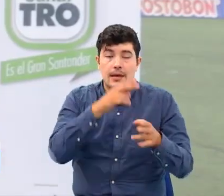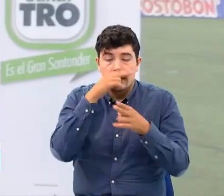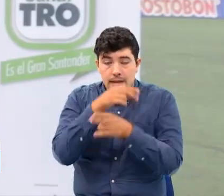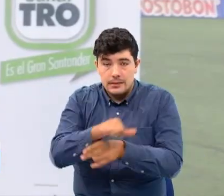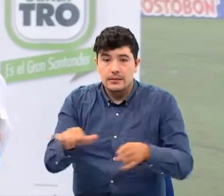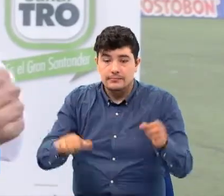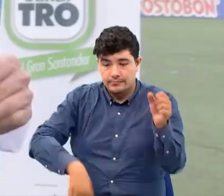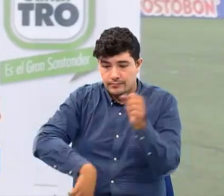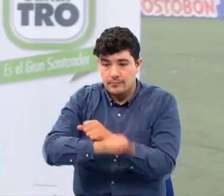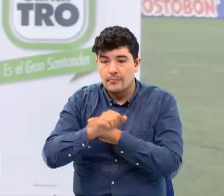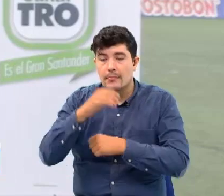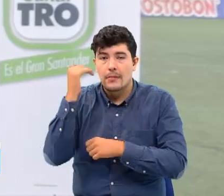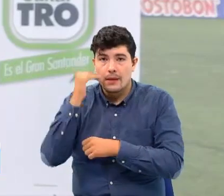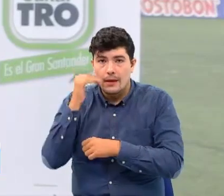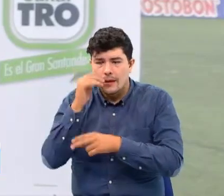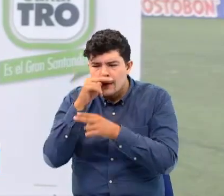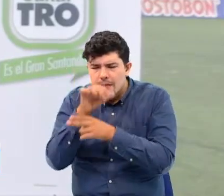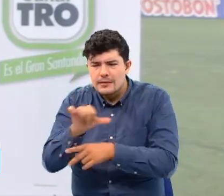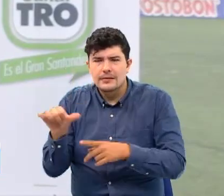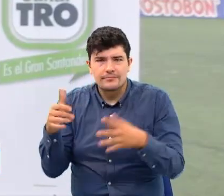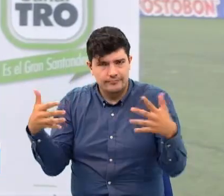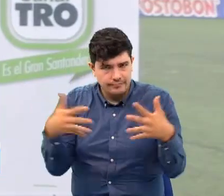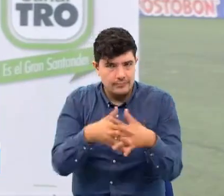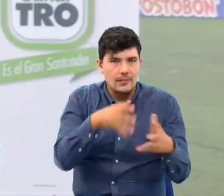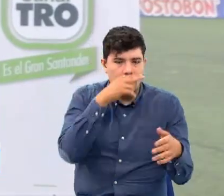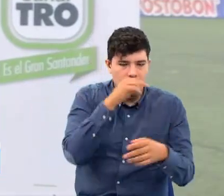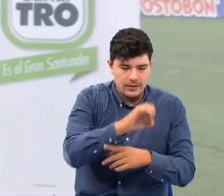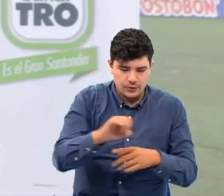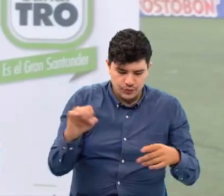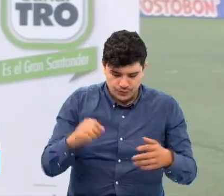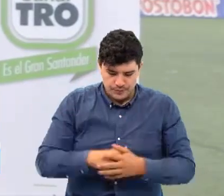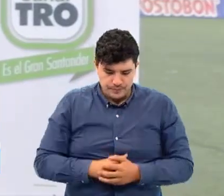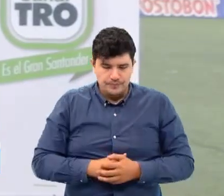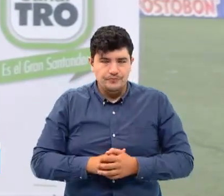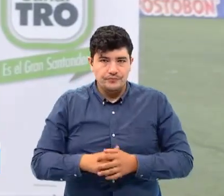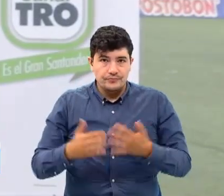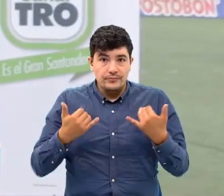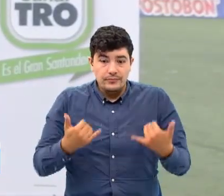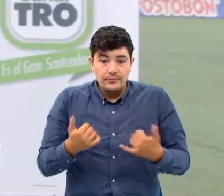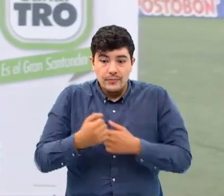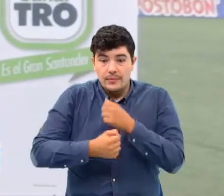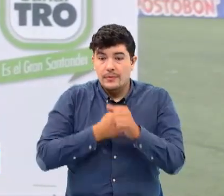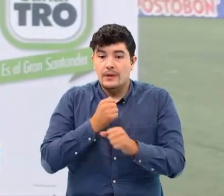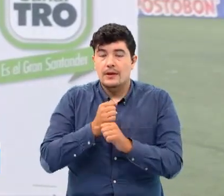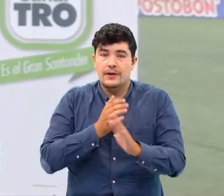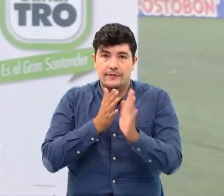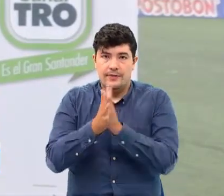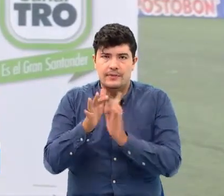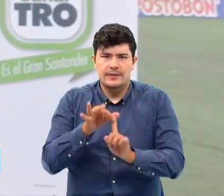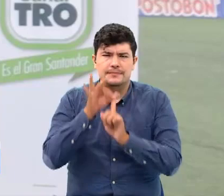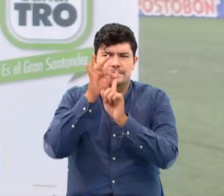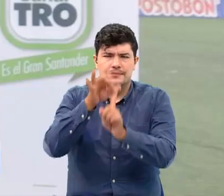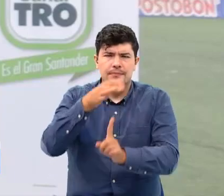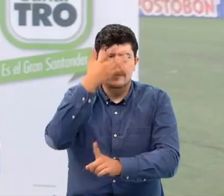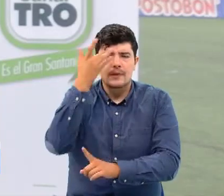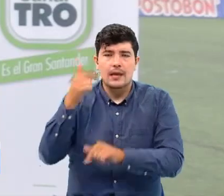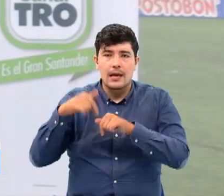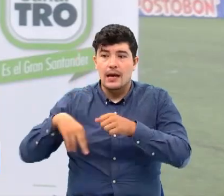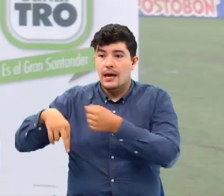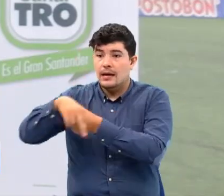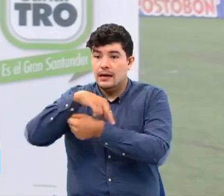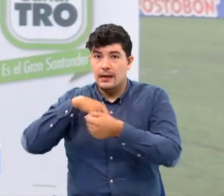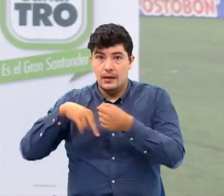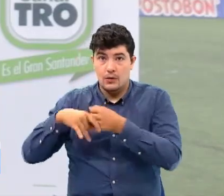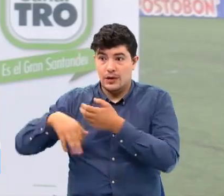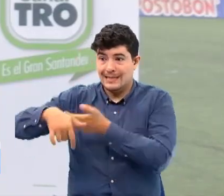infantil femenino integrado con los niños esta edición tiene algo especial y es que por ejemplo las provincias santandereanas